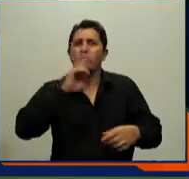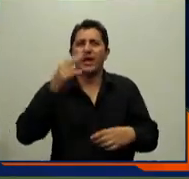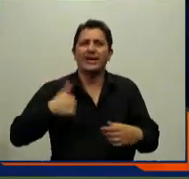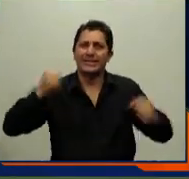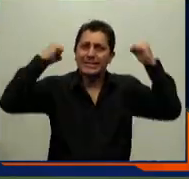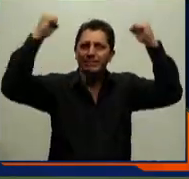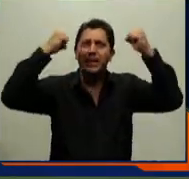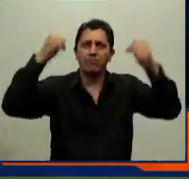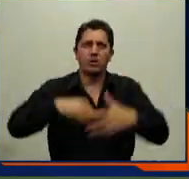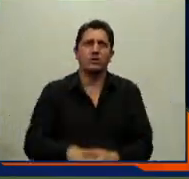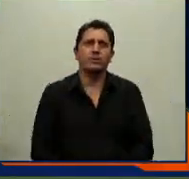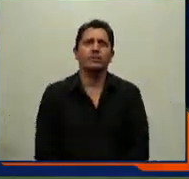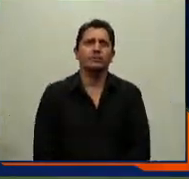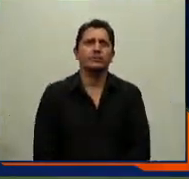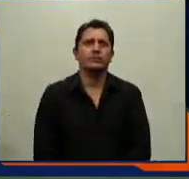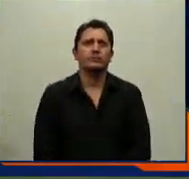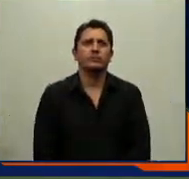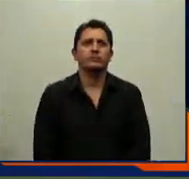argentinas.